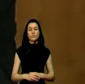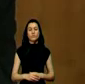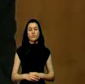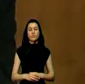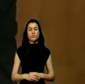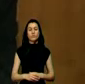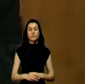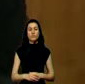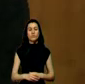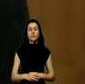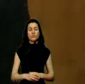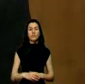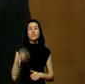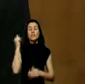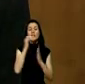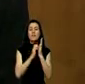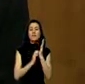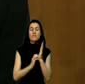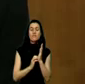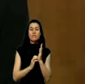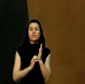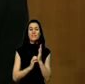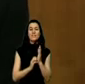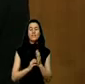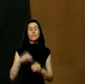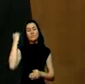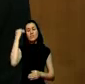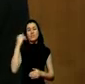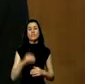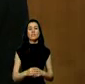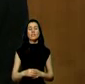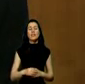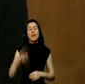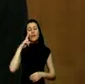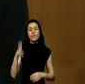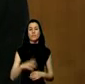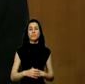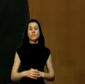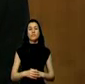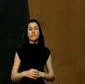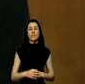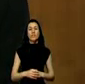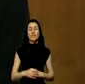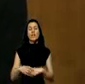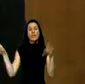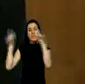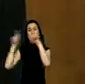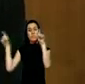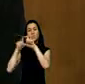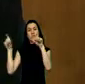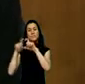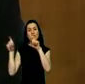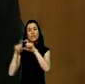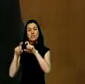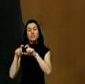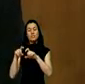La rebaja se la plantea. Vamos a ver, los proveedores tenían un enlace. Entonces con ese enlace ellos se ponían en